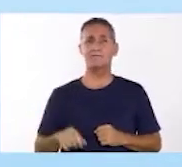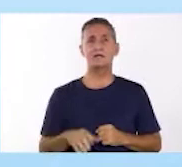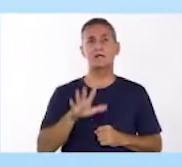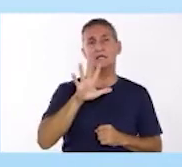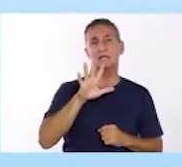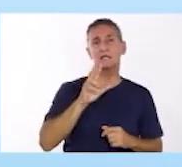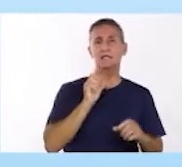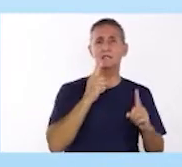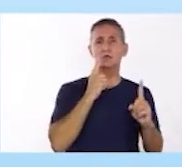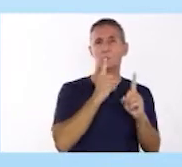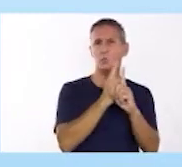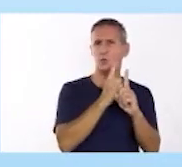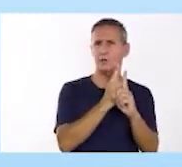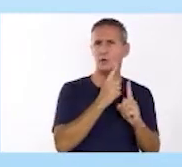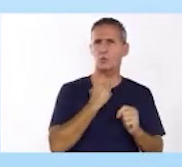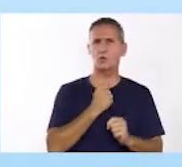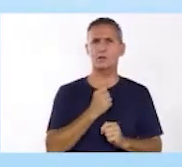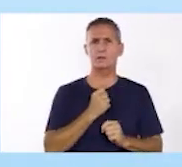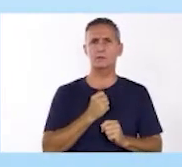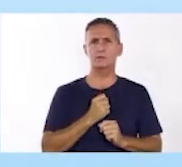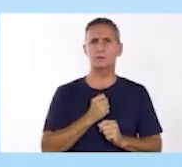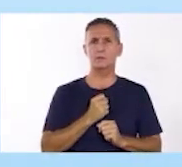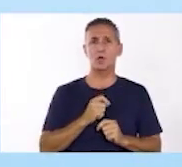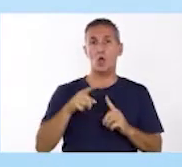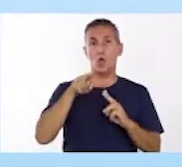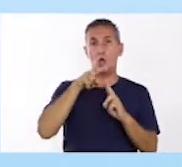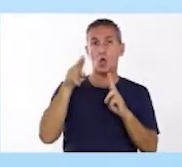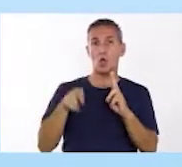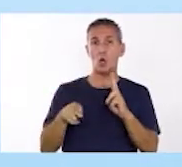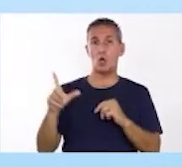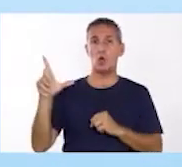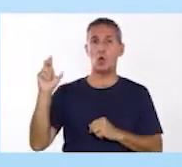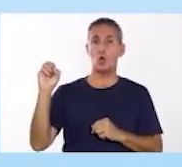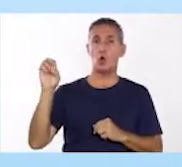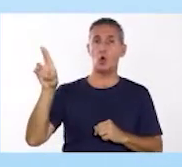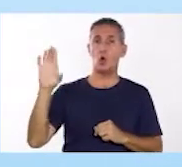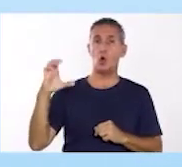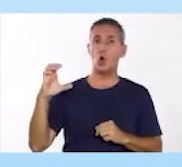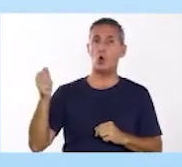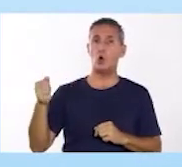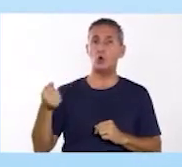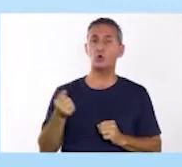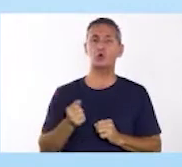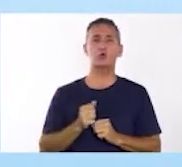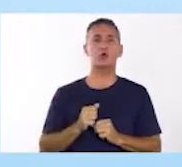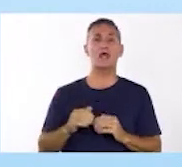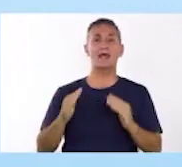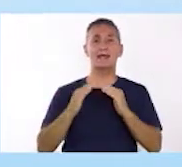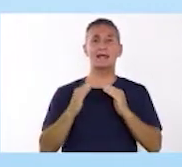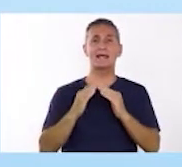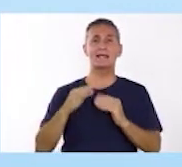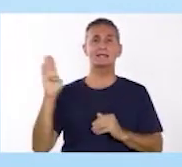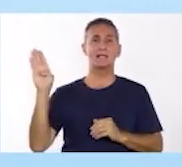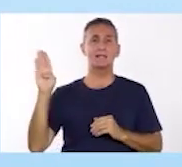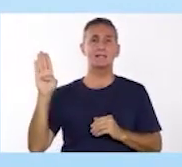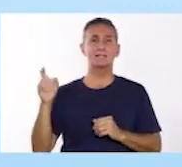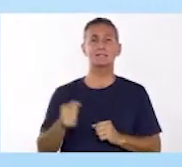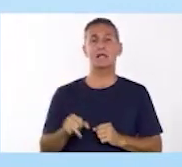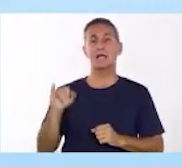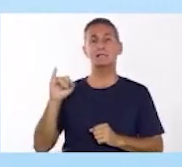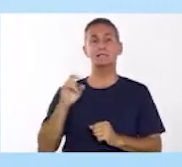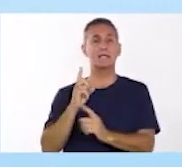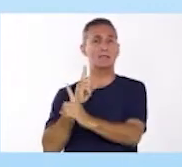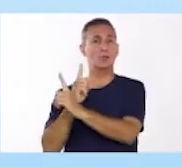por encuentro. El teatro de Federico García Lorca, La casa de Bernarda Alba, sexto